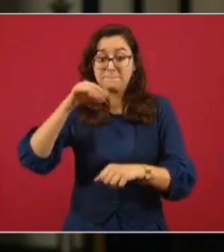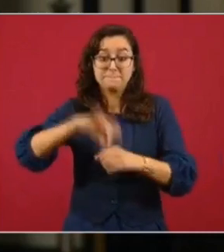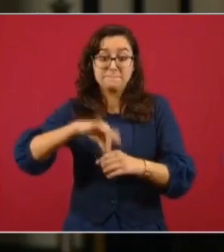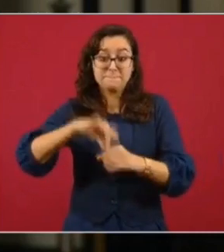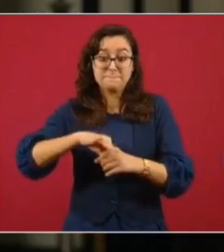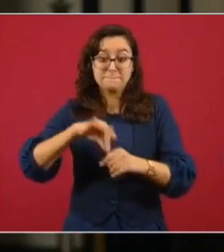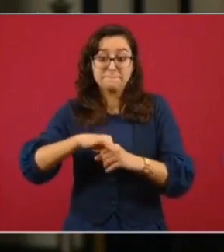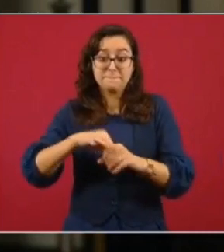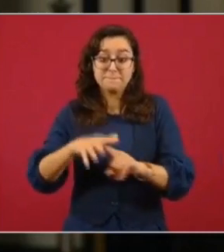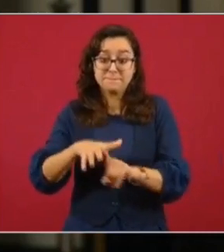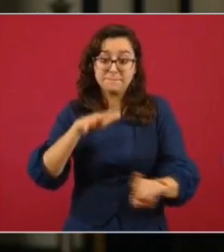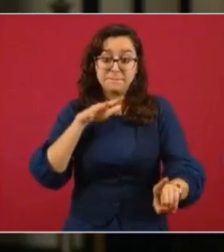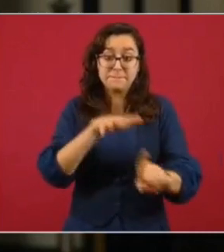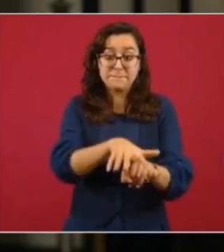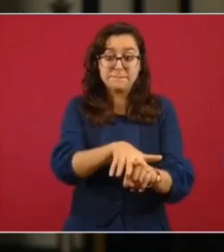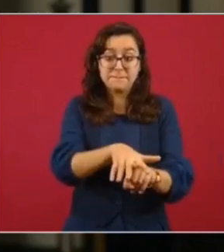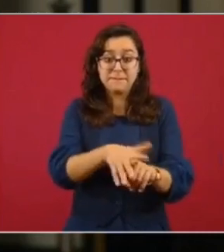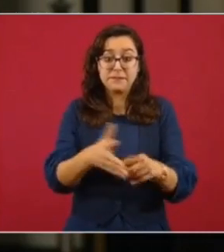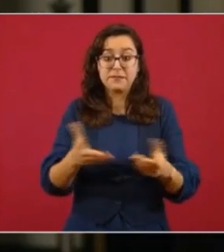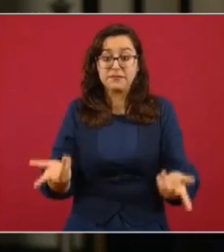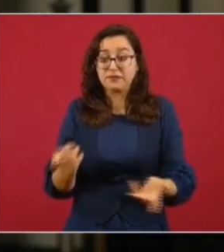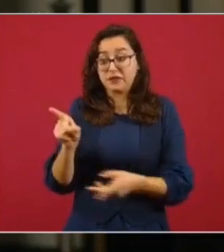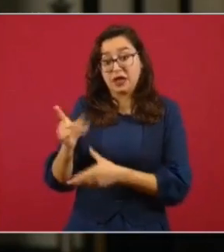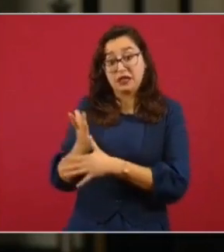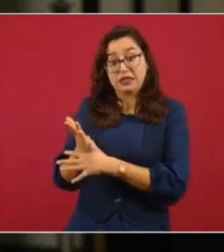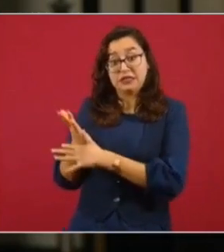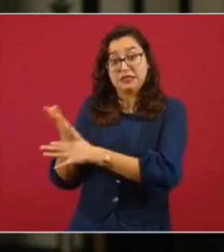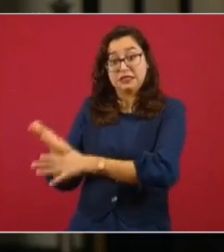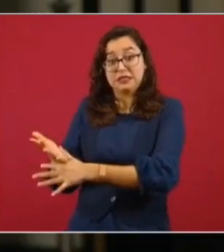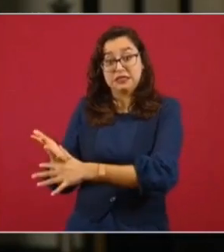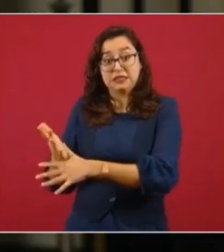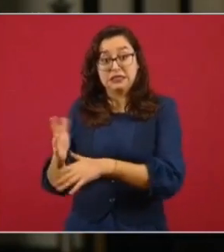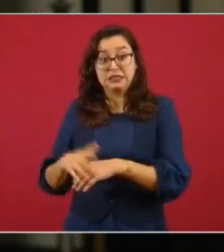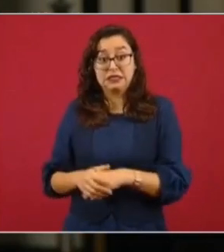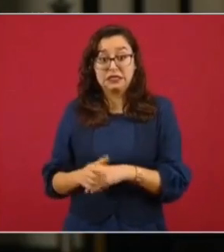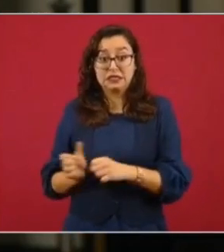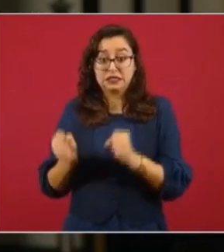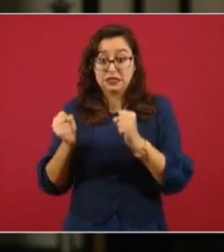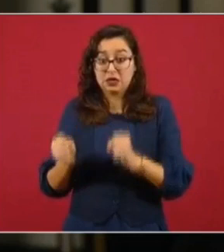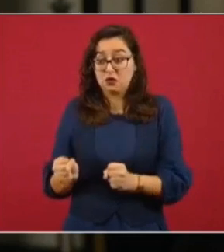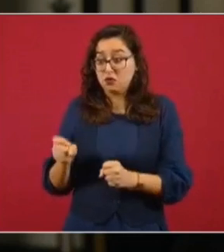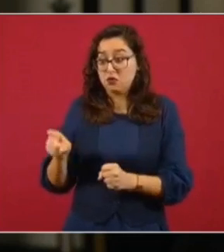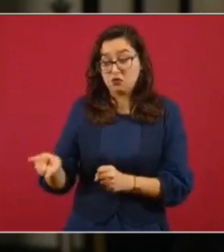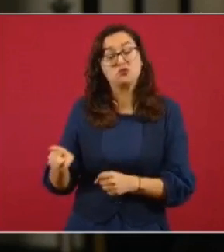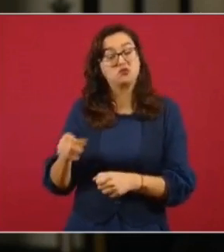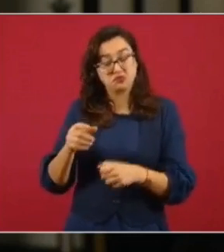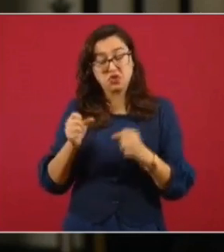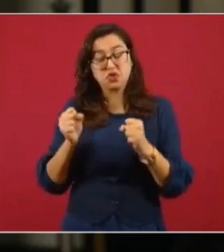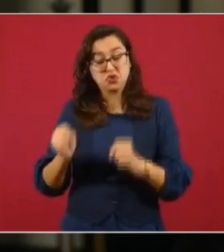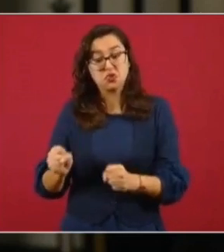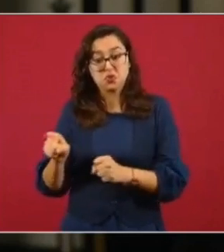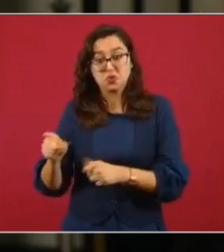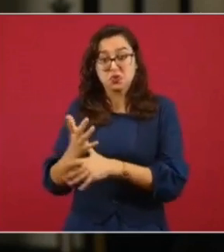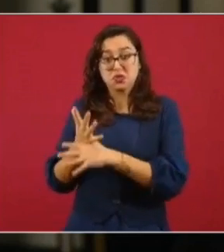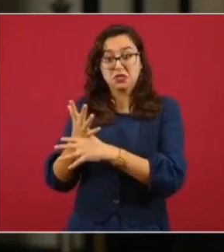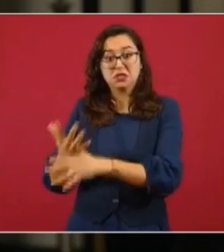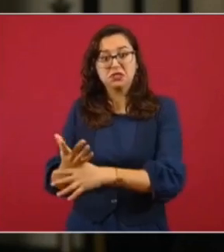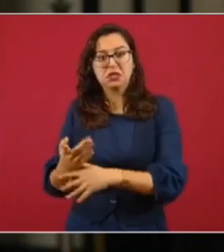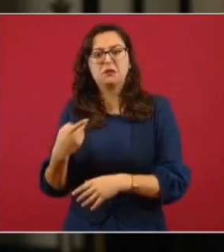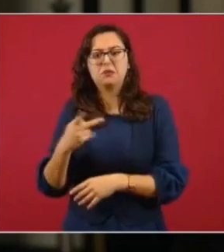pueblo, tal como pues así lo aseguró, y todos conocemos y sabemos su respuesta, pero pues sí me gustaría